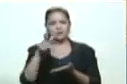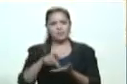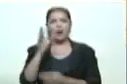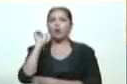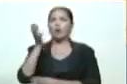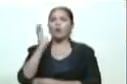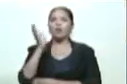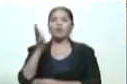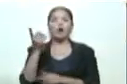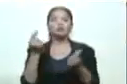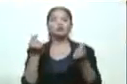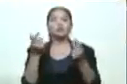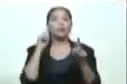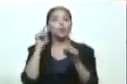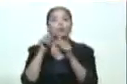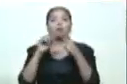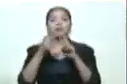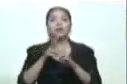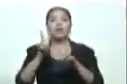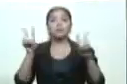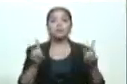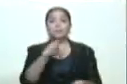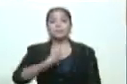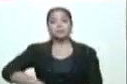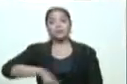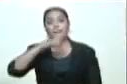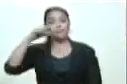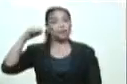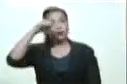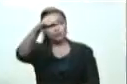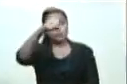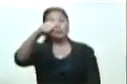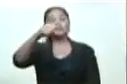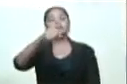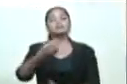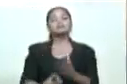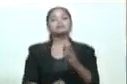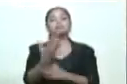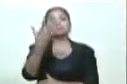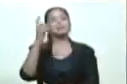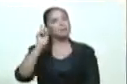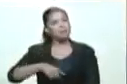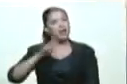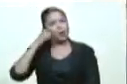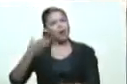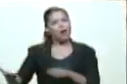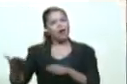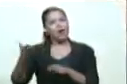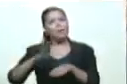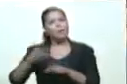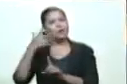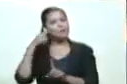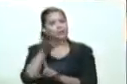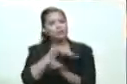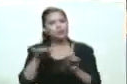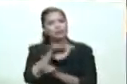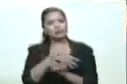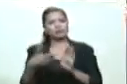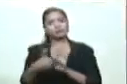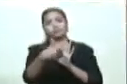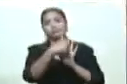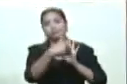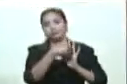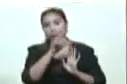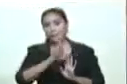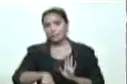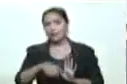conferencias económicas por la paz que el presidente Nicolás Maduro mandó a instalar también ante una situación de agresión